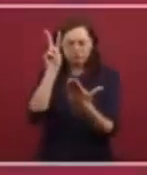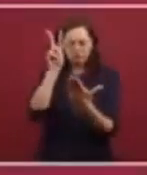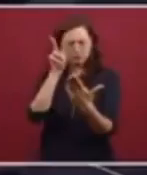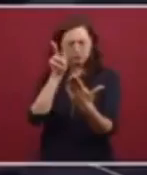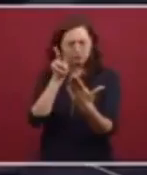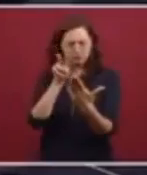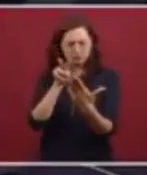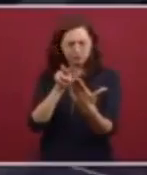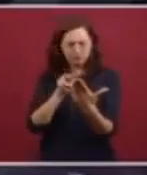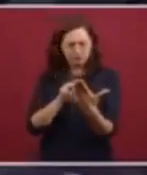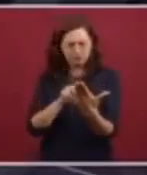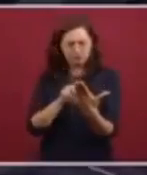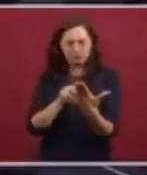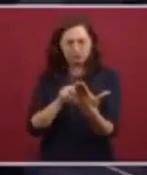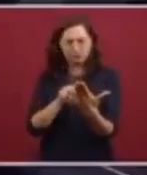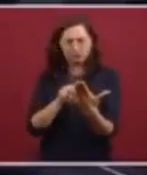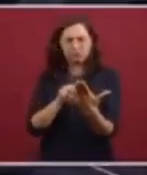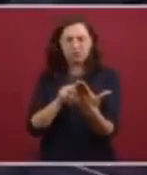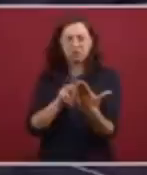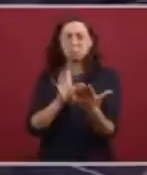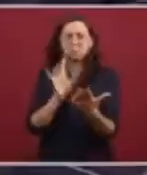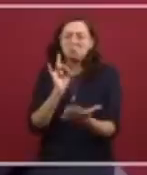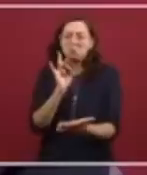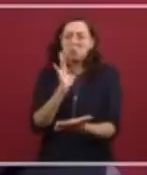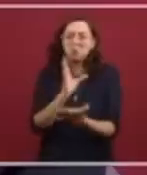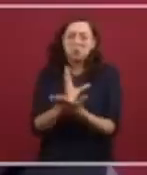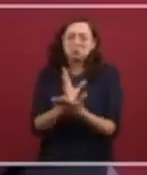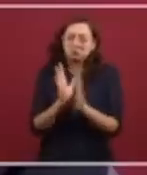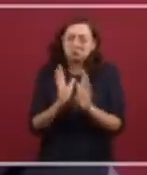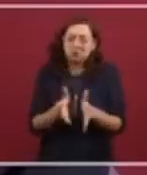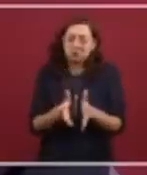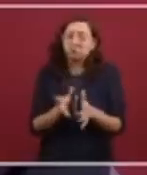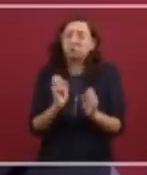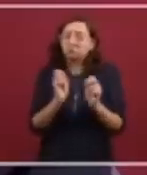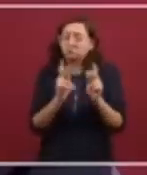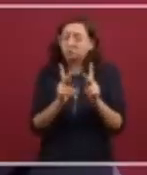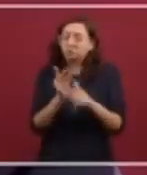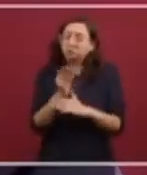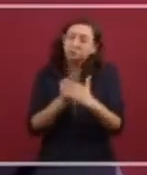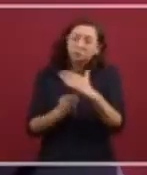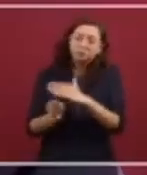lo único que dije es envíen la como esta